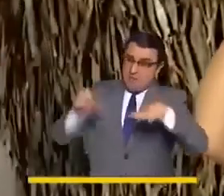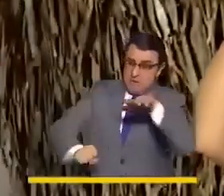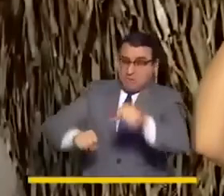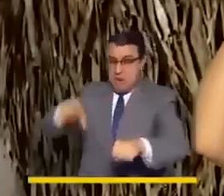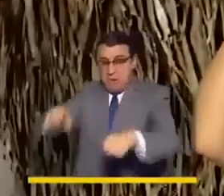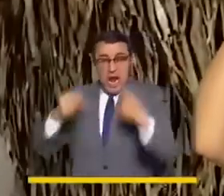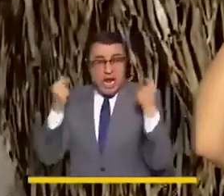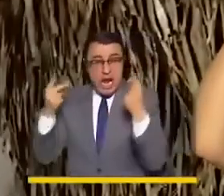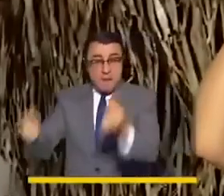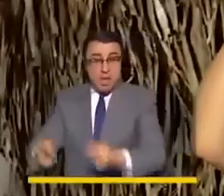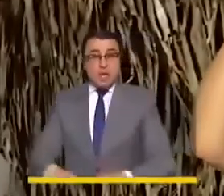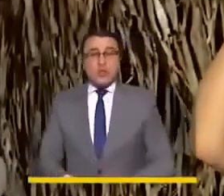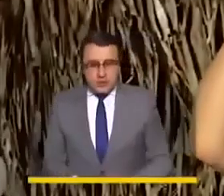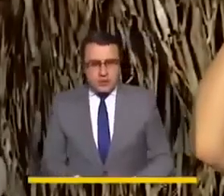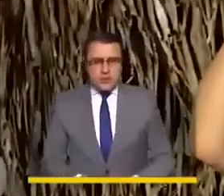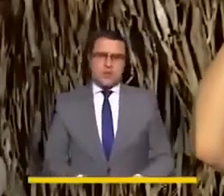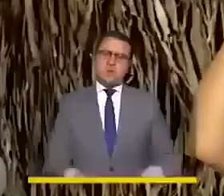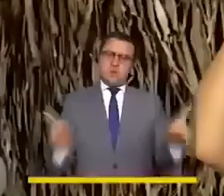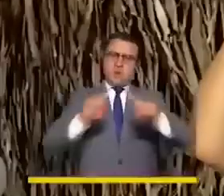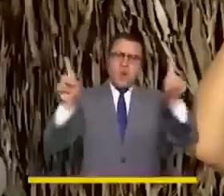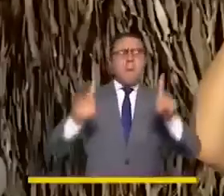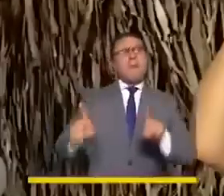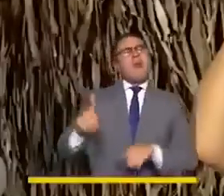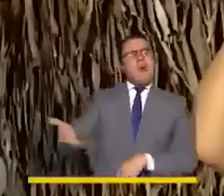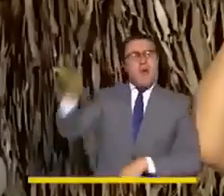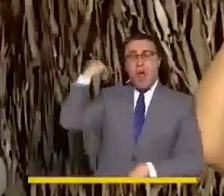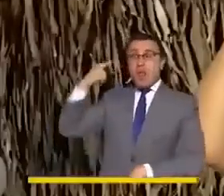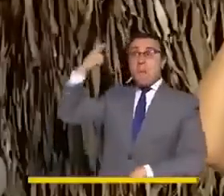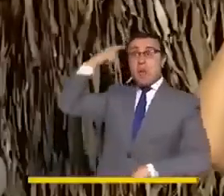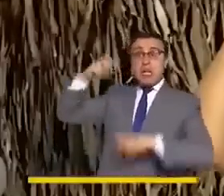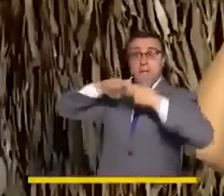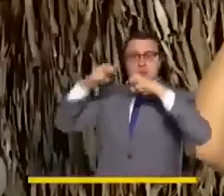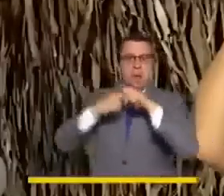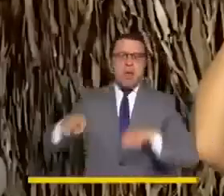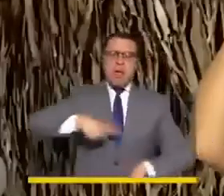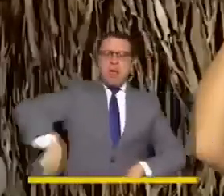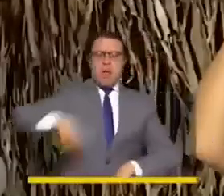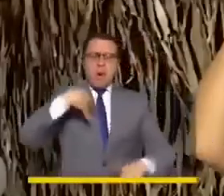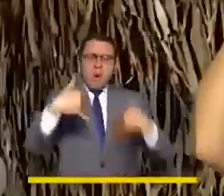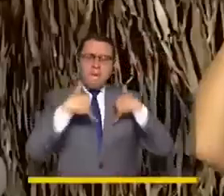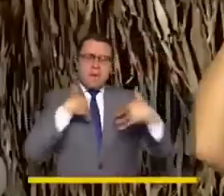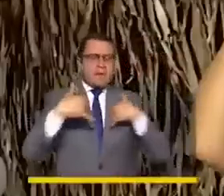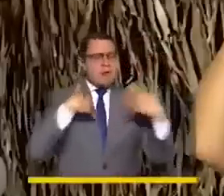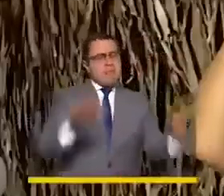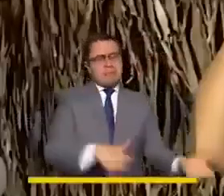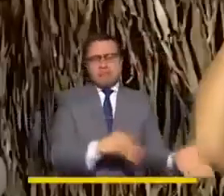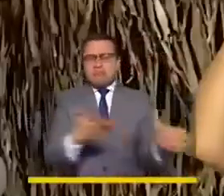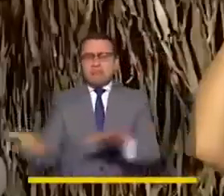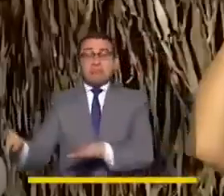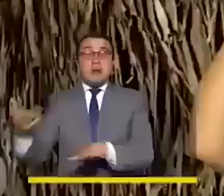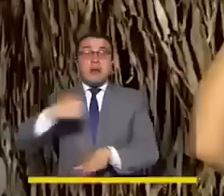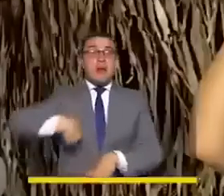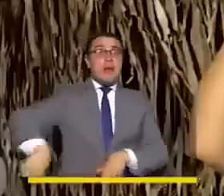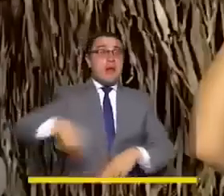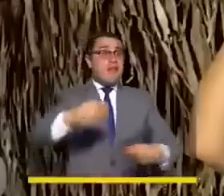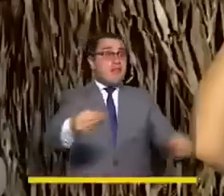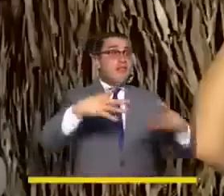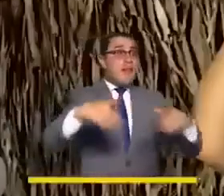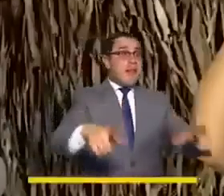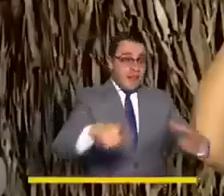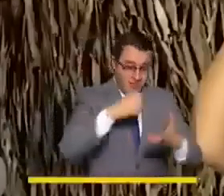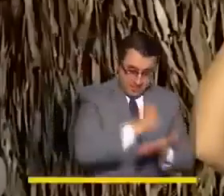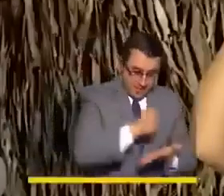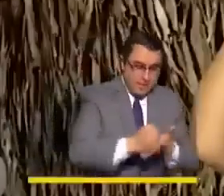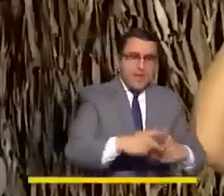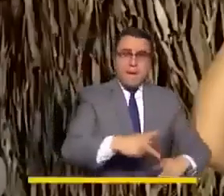express? Pero ¿no les parecía un problema el que las víctimas murieran antes de tener el título,